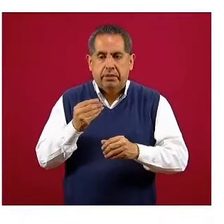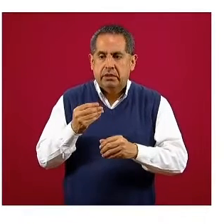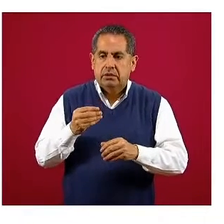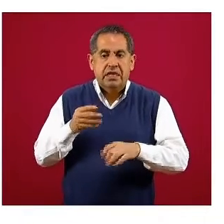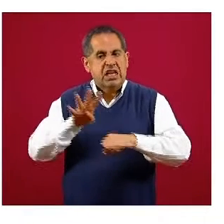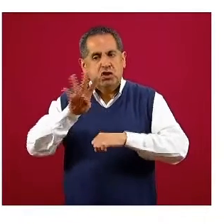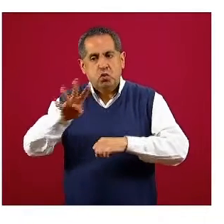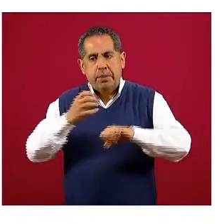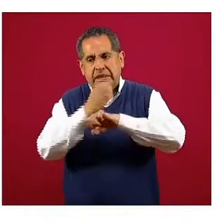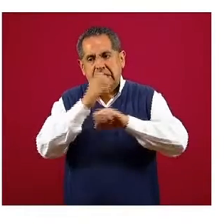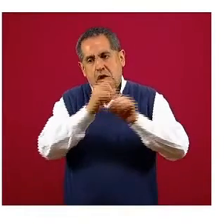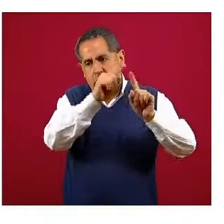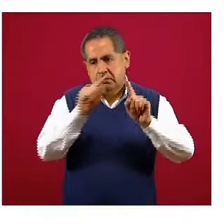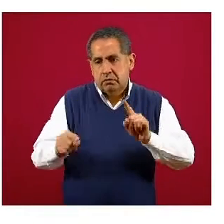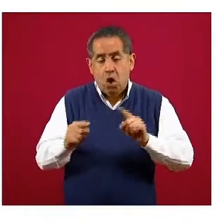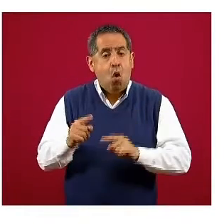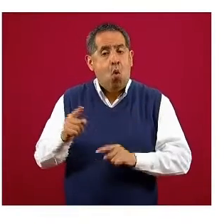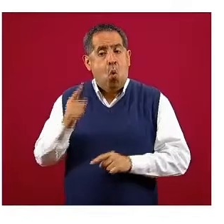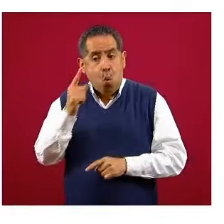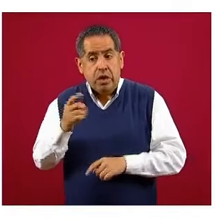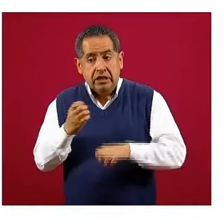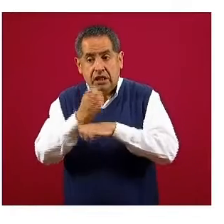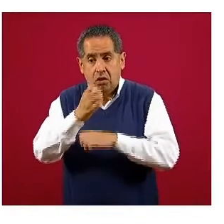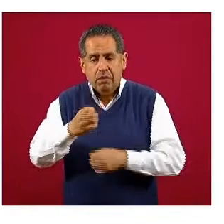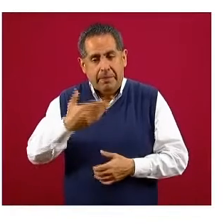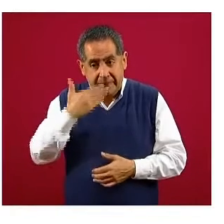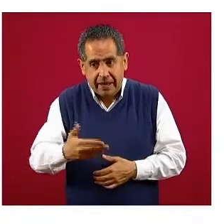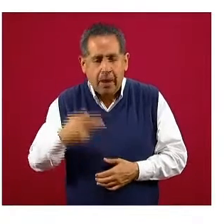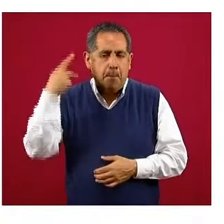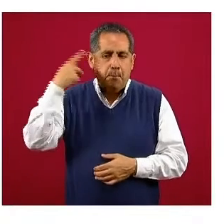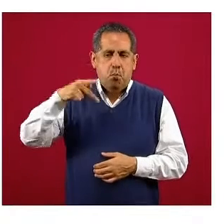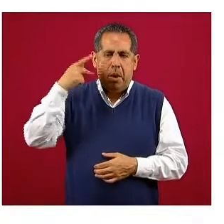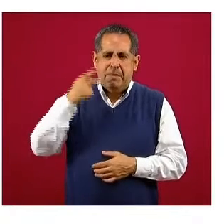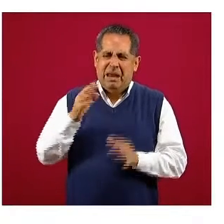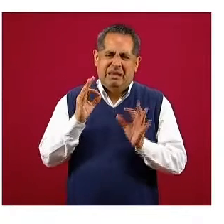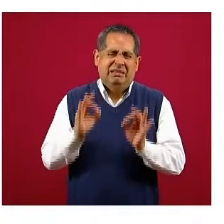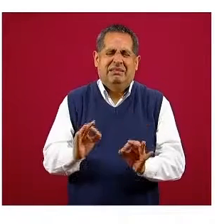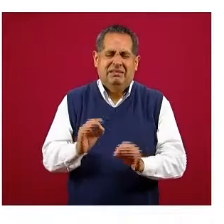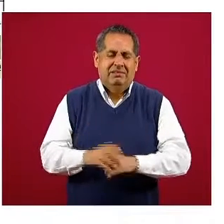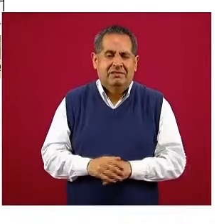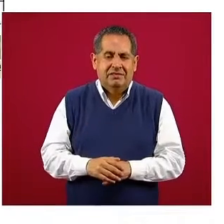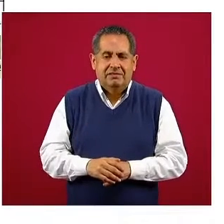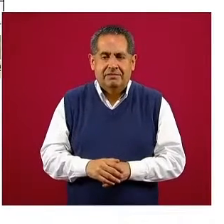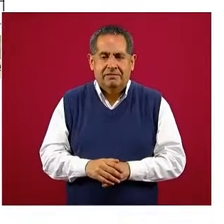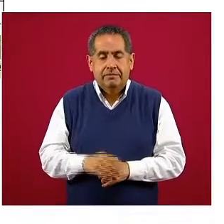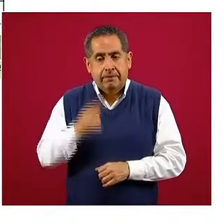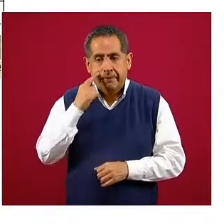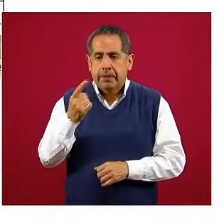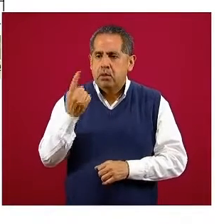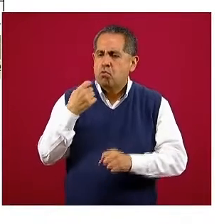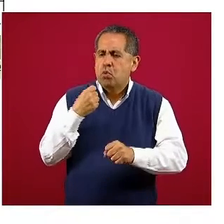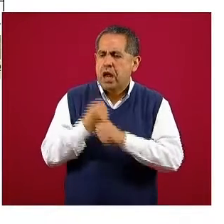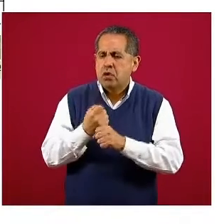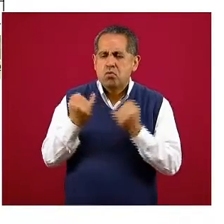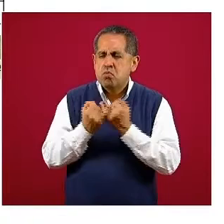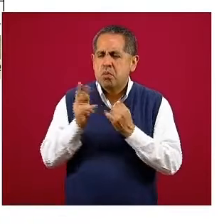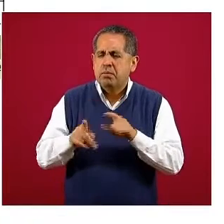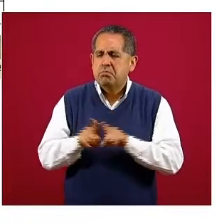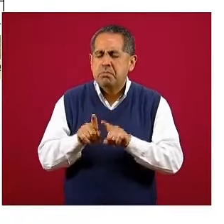incorporando casos de acuerdo a su fecha de inicio de los síntomas, no su fecha de confirmación. En la siguiente